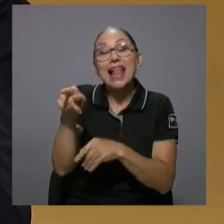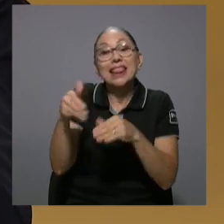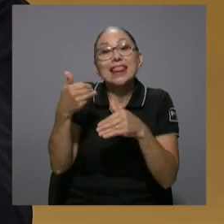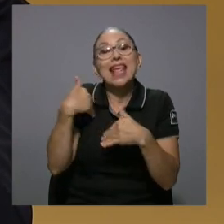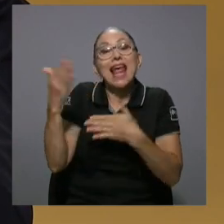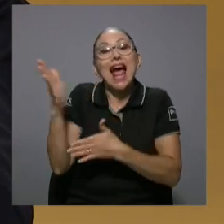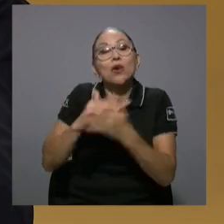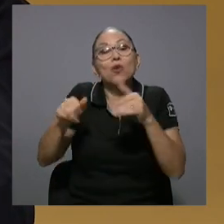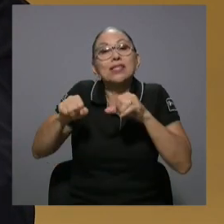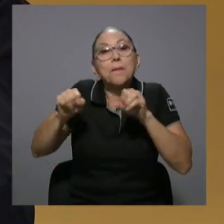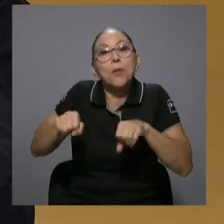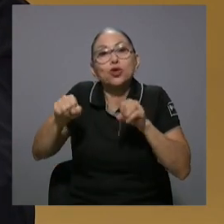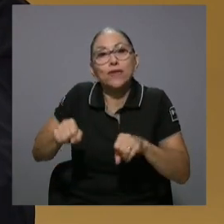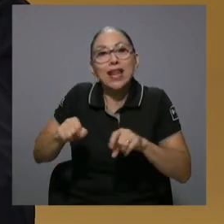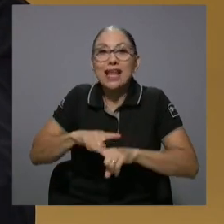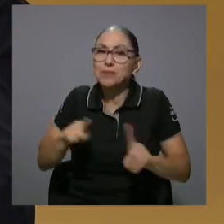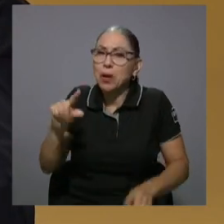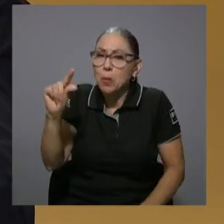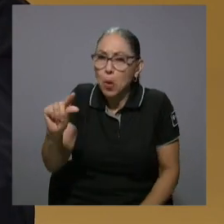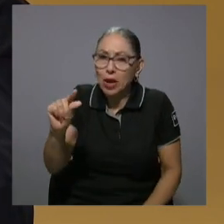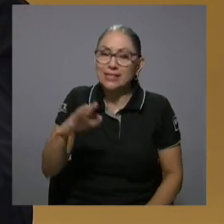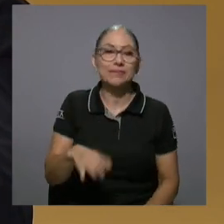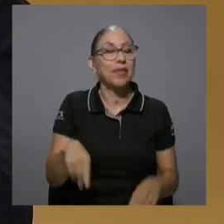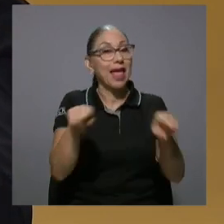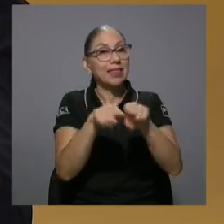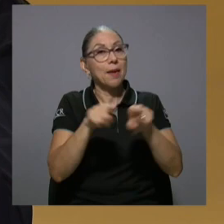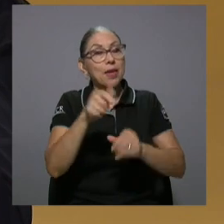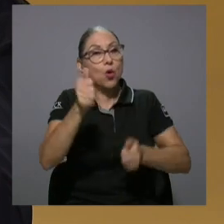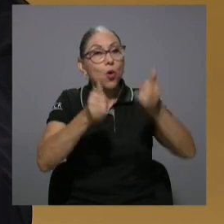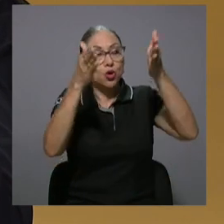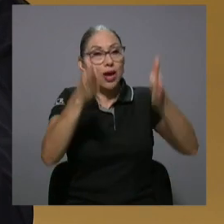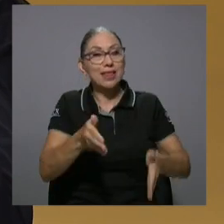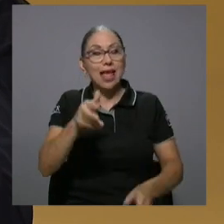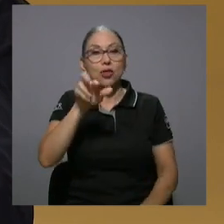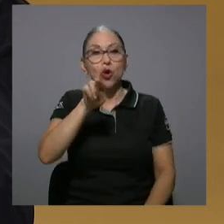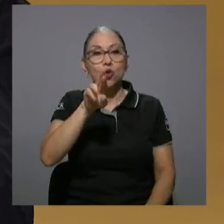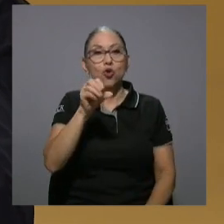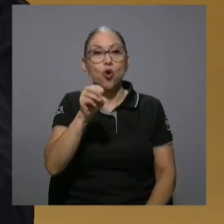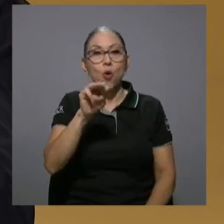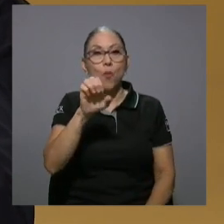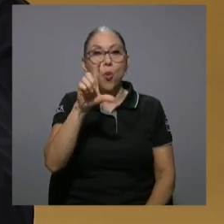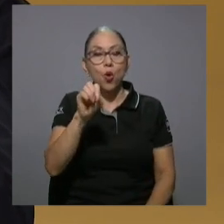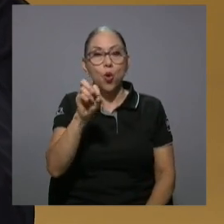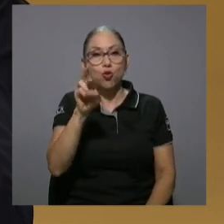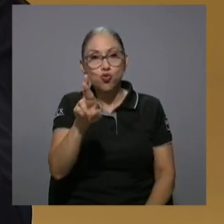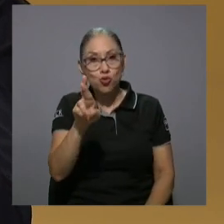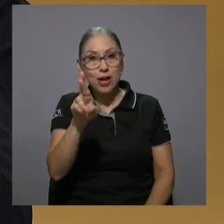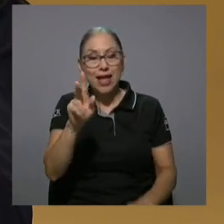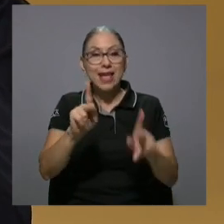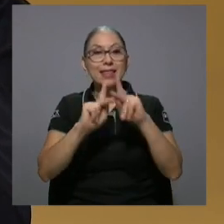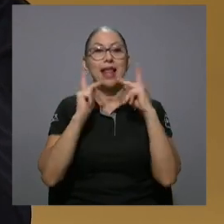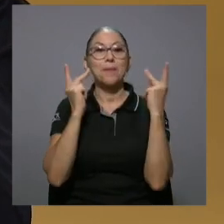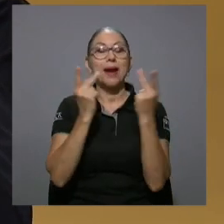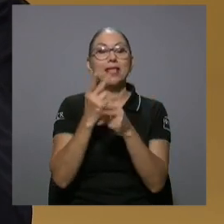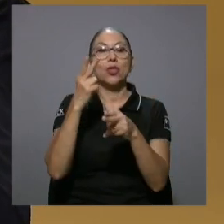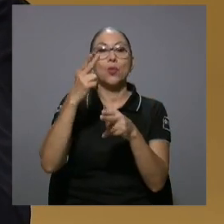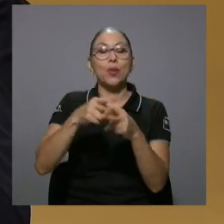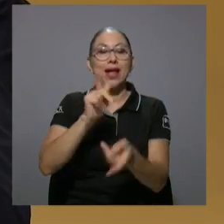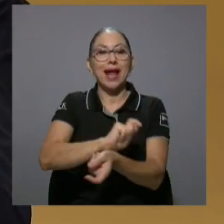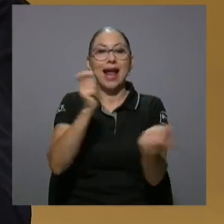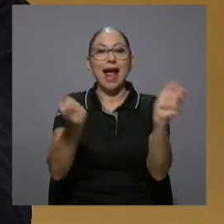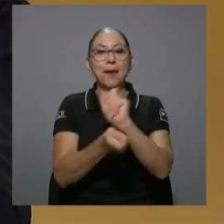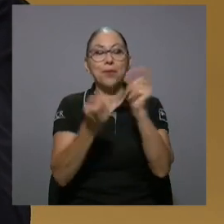pero pocas. Después hay otro candidato que es Rómulo Rux, que es del partido Cambio Democrático,